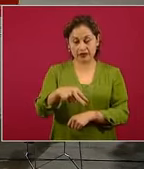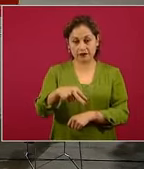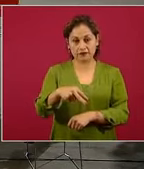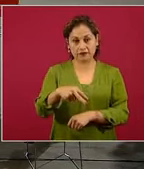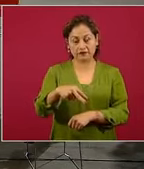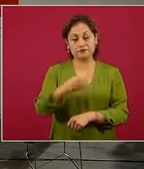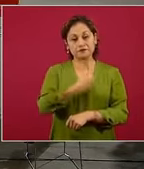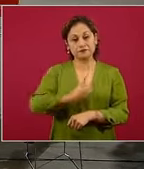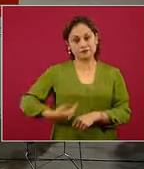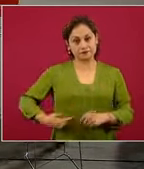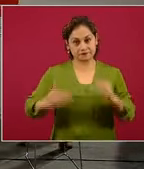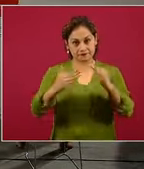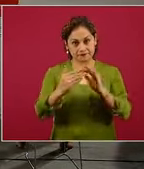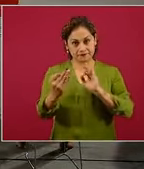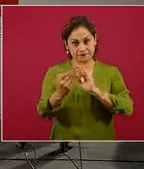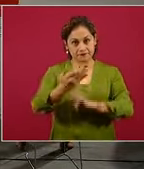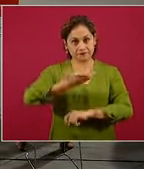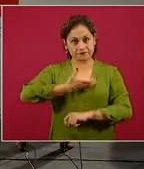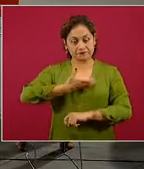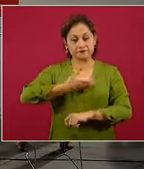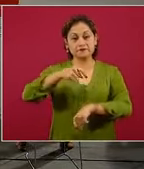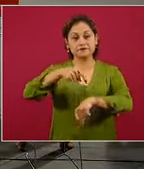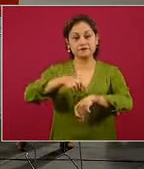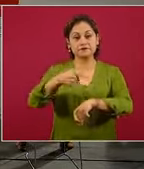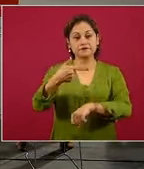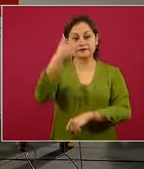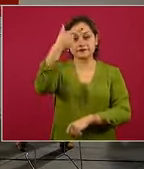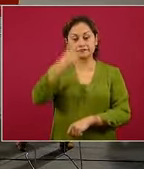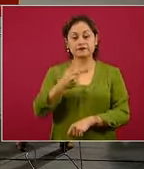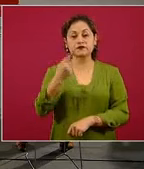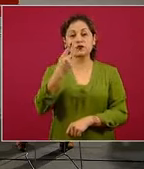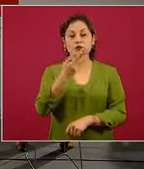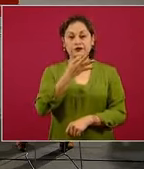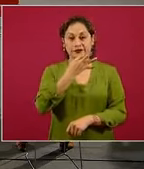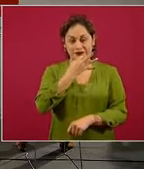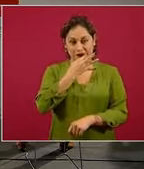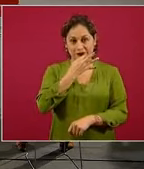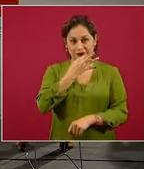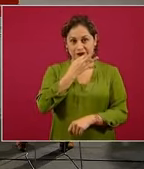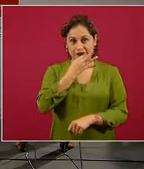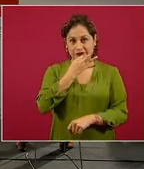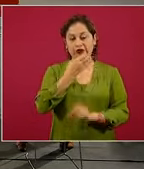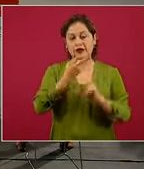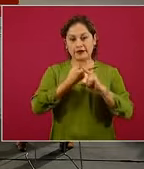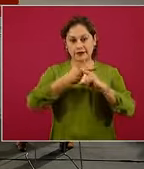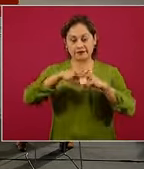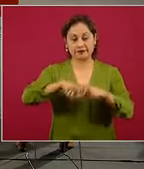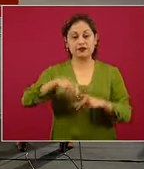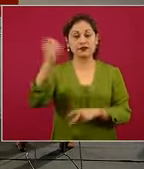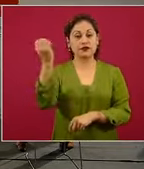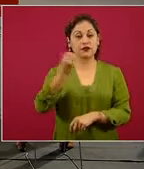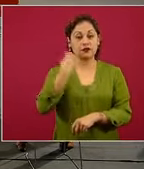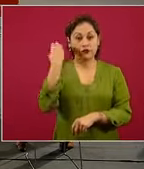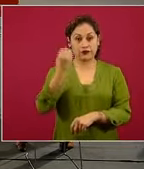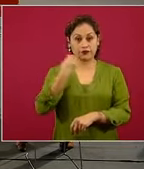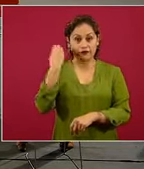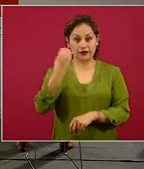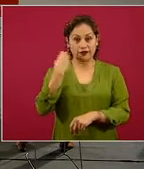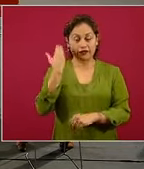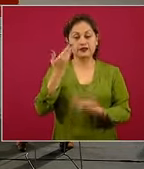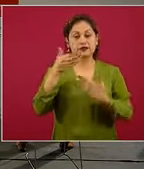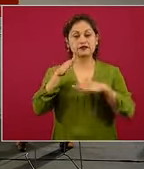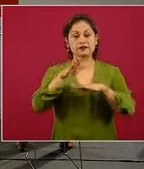Palacio Nacional. Son las 7 de la noche con 2 minutos y vamos a iniciar la conferencia en